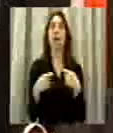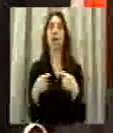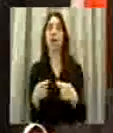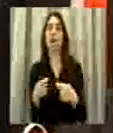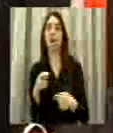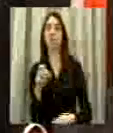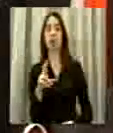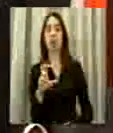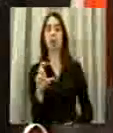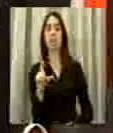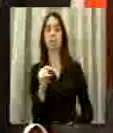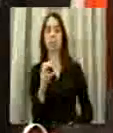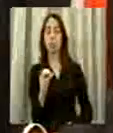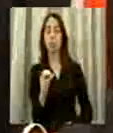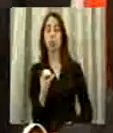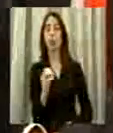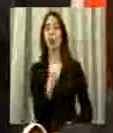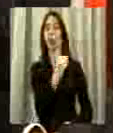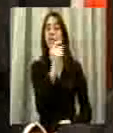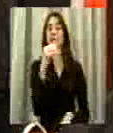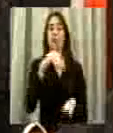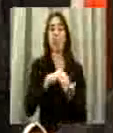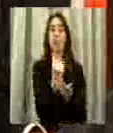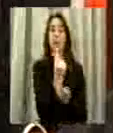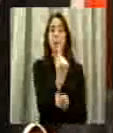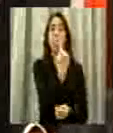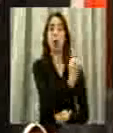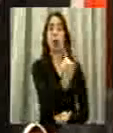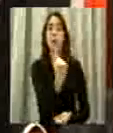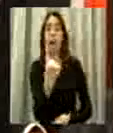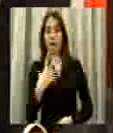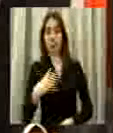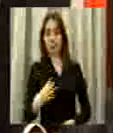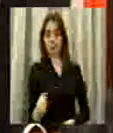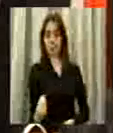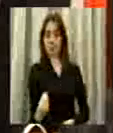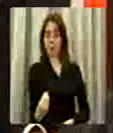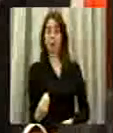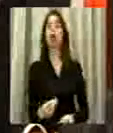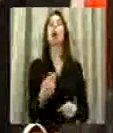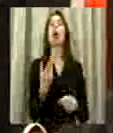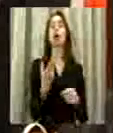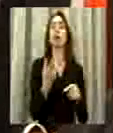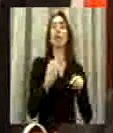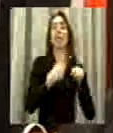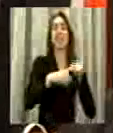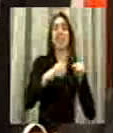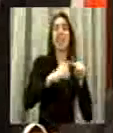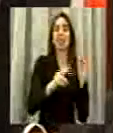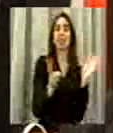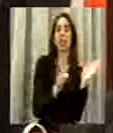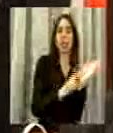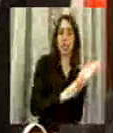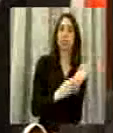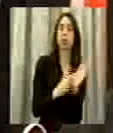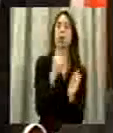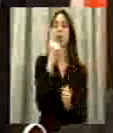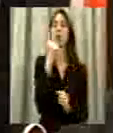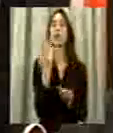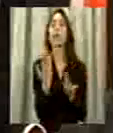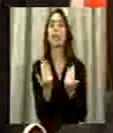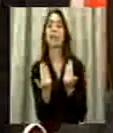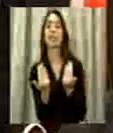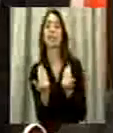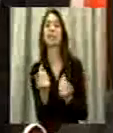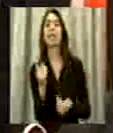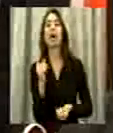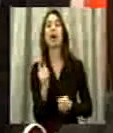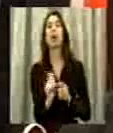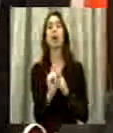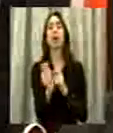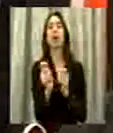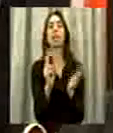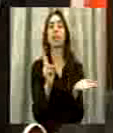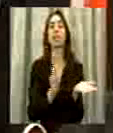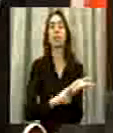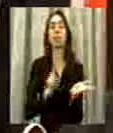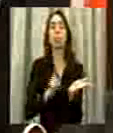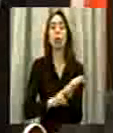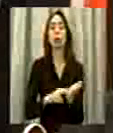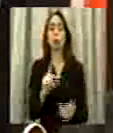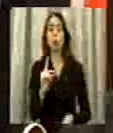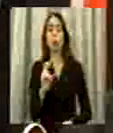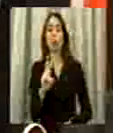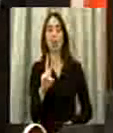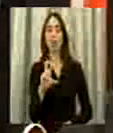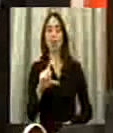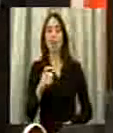por niño. Entonces, la única limitación es que para tener el crédito tributario, por definición, hay que tener impuestos devengados por